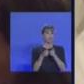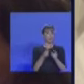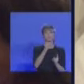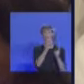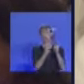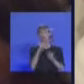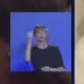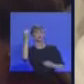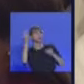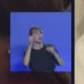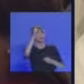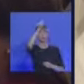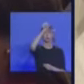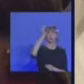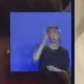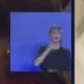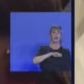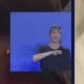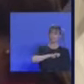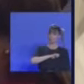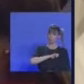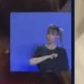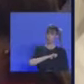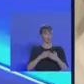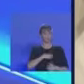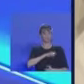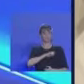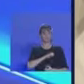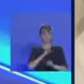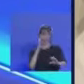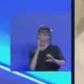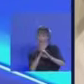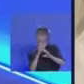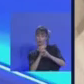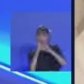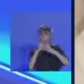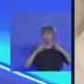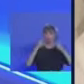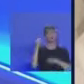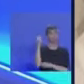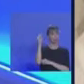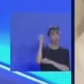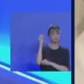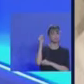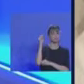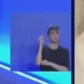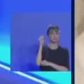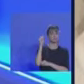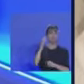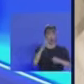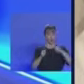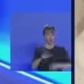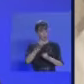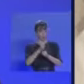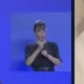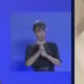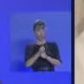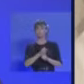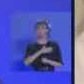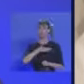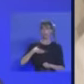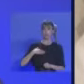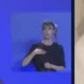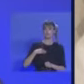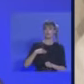30.000 y 70.000 euros. Esas son las bases tributarias que de verdad permiten que una subida de impuestos compute en lo que son los ingresos